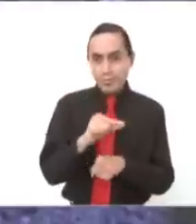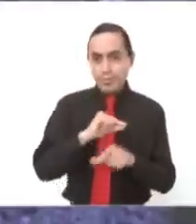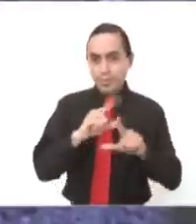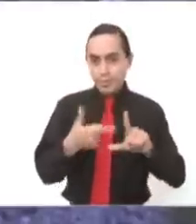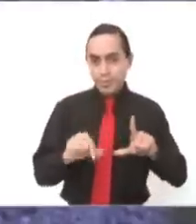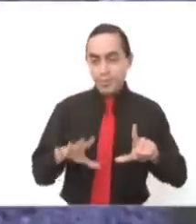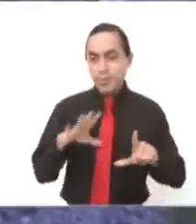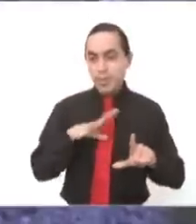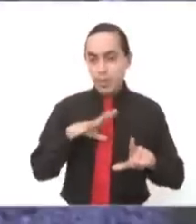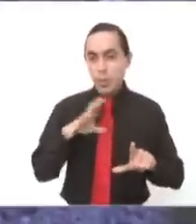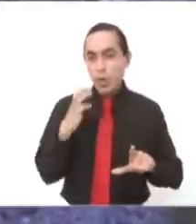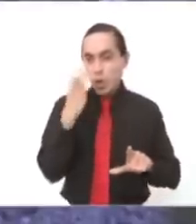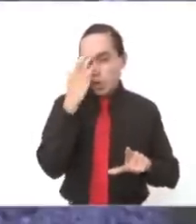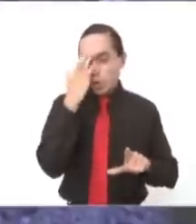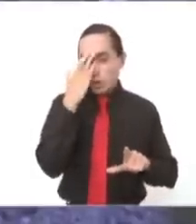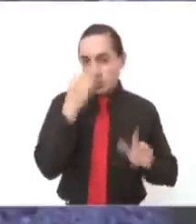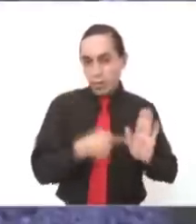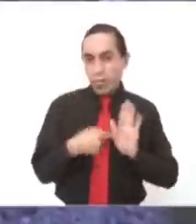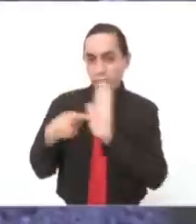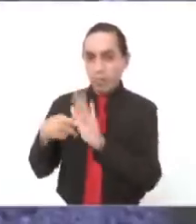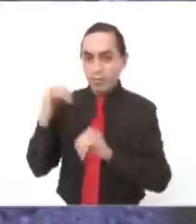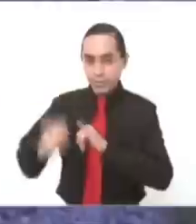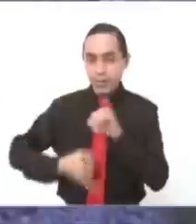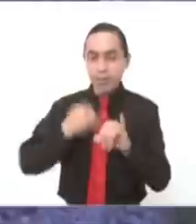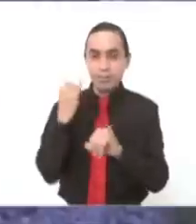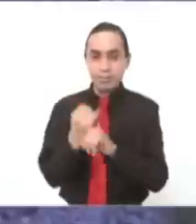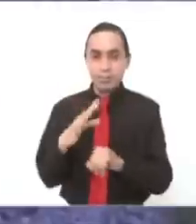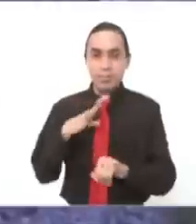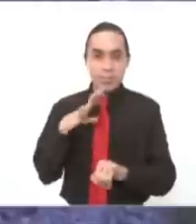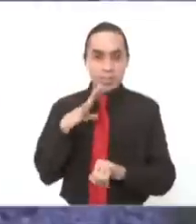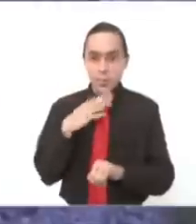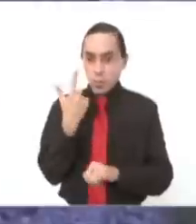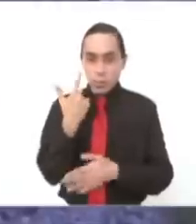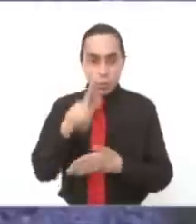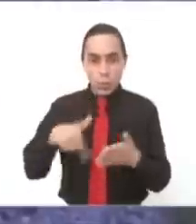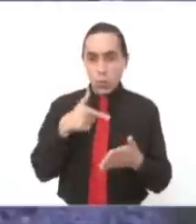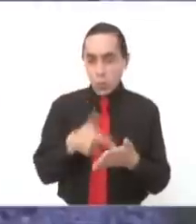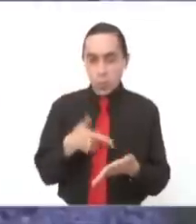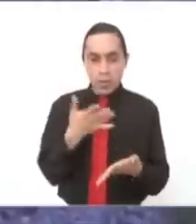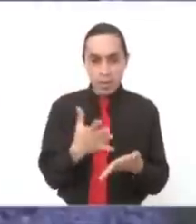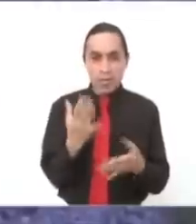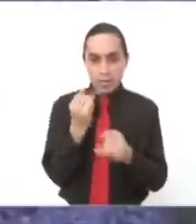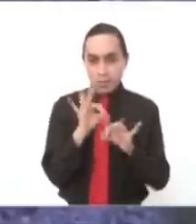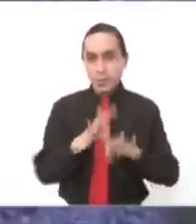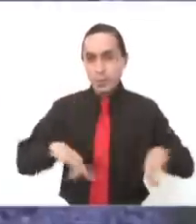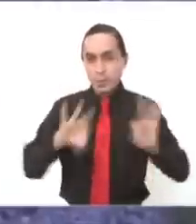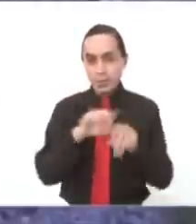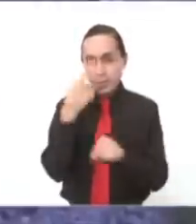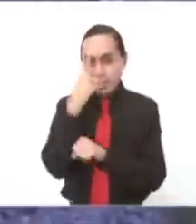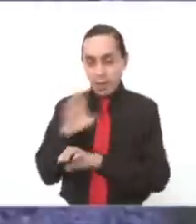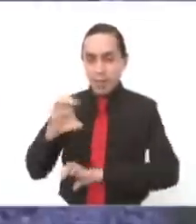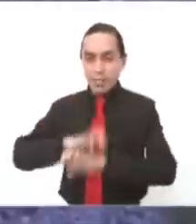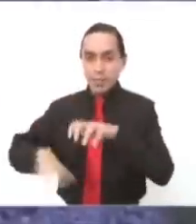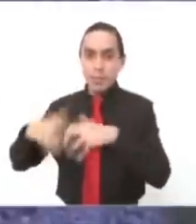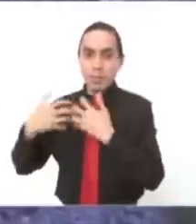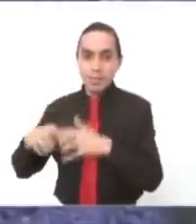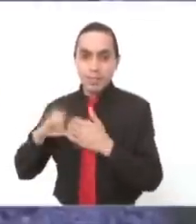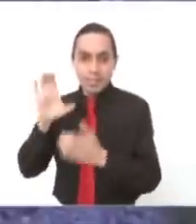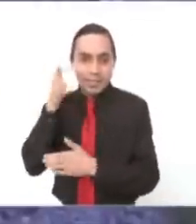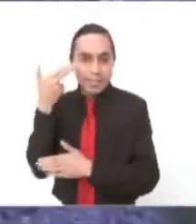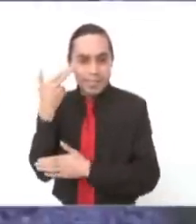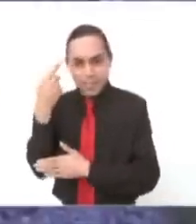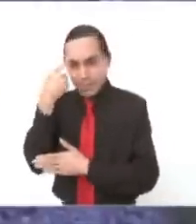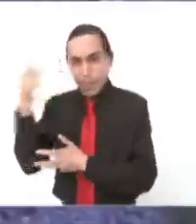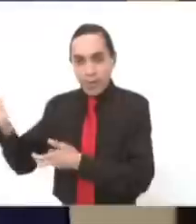una conocida metrópolis internacional, y siempre ha sido un destino importante para las empresas chinas para invertir y desarrollar en sus